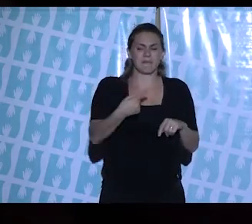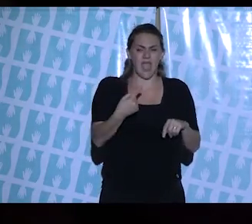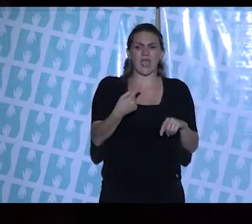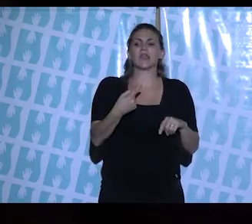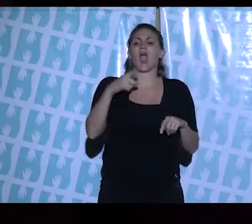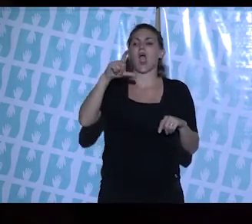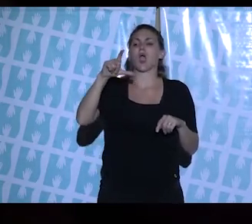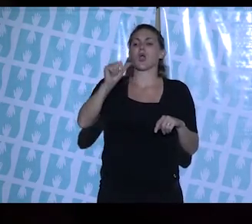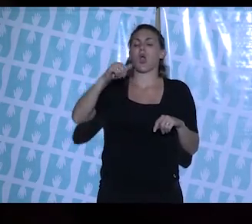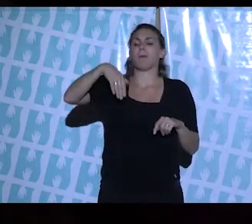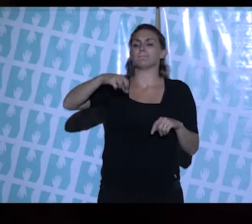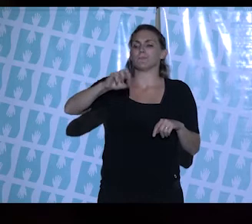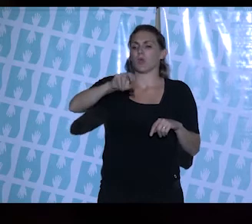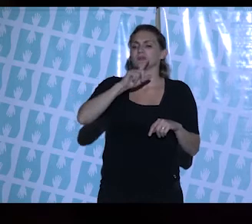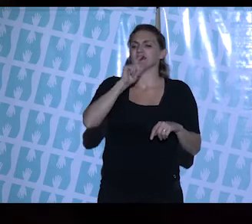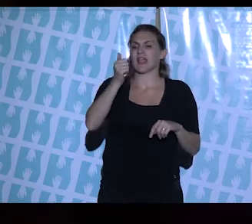comportamiento símil-prión.